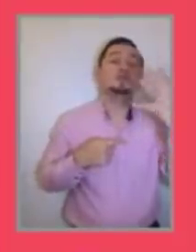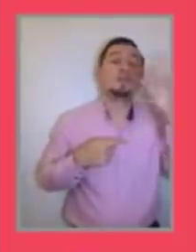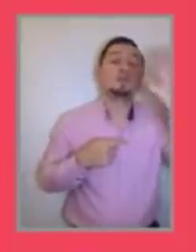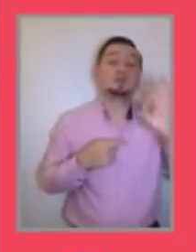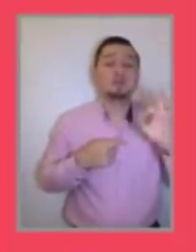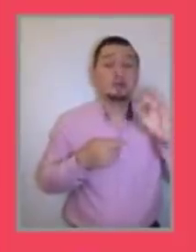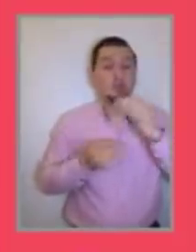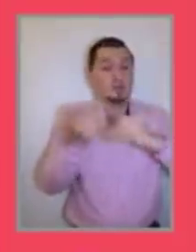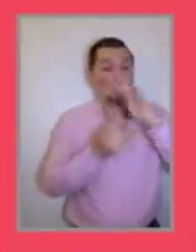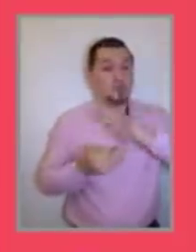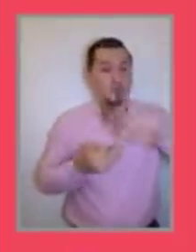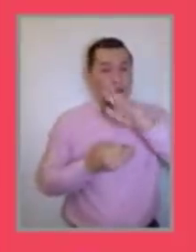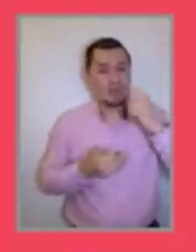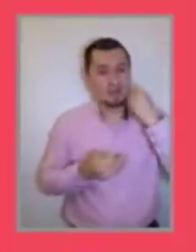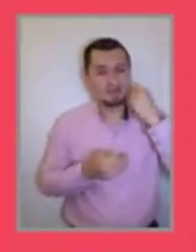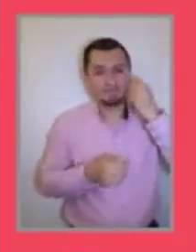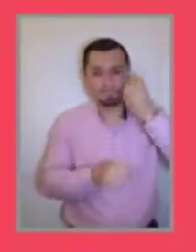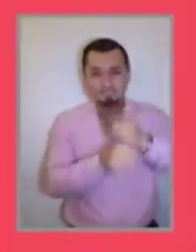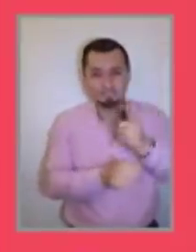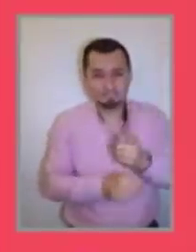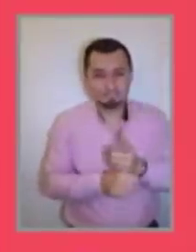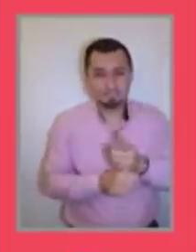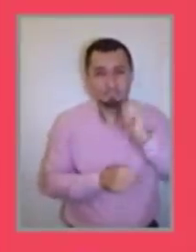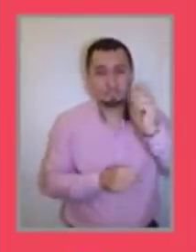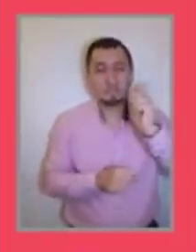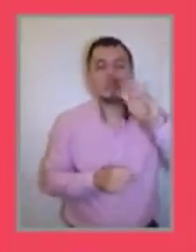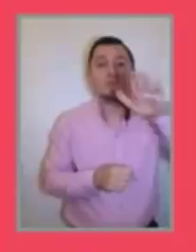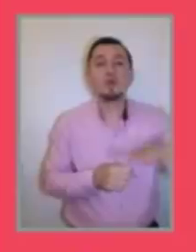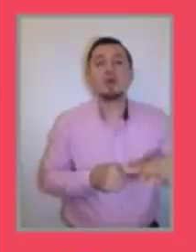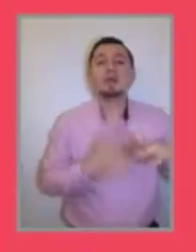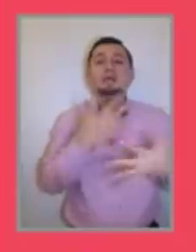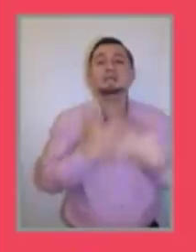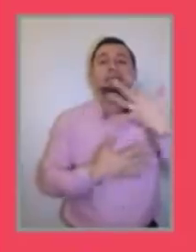1.5% de todos los casos son de menores de 15 años.